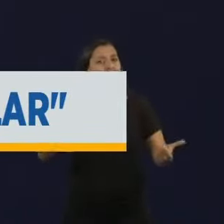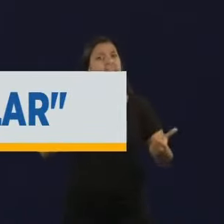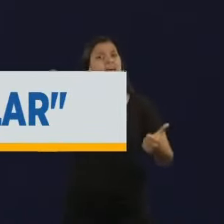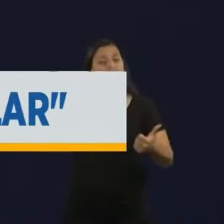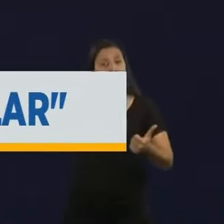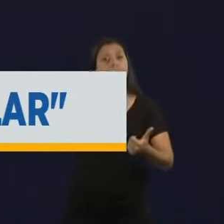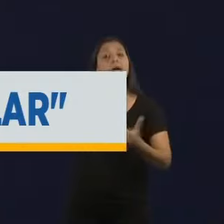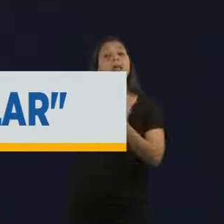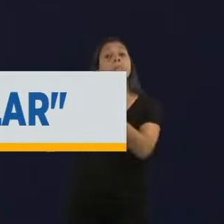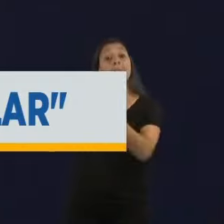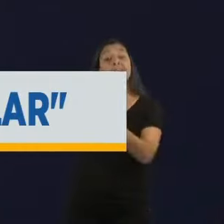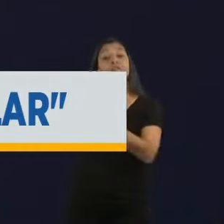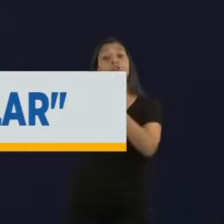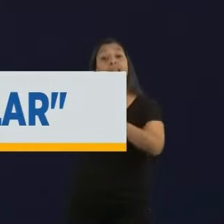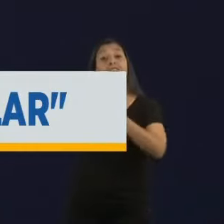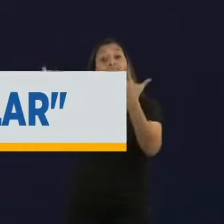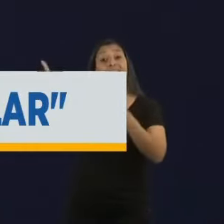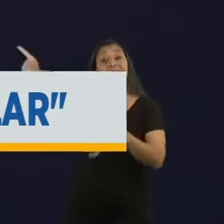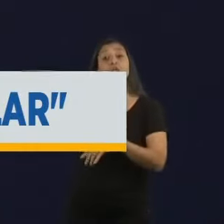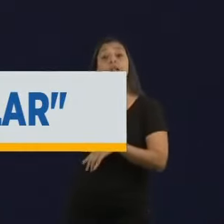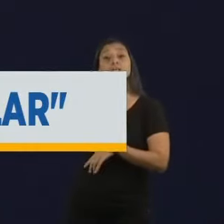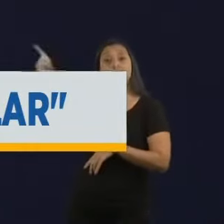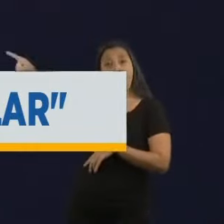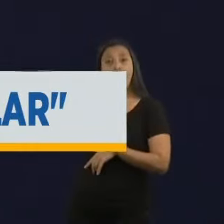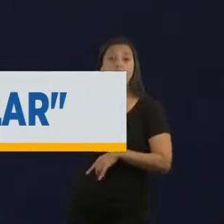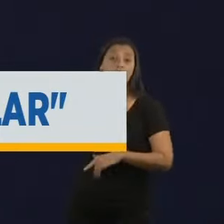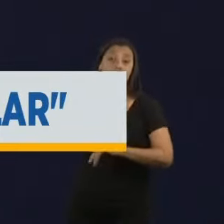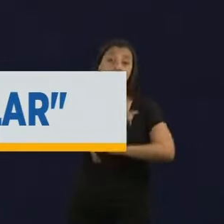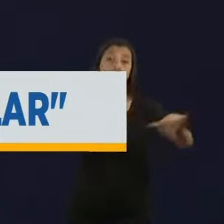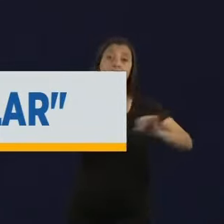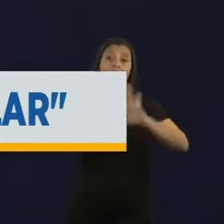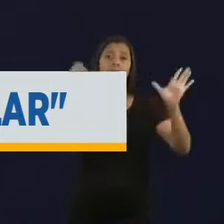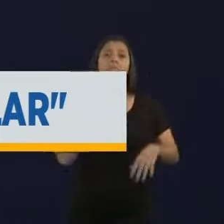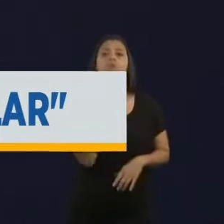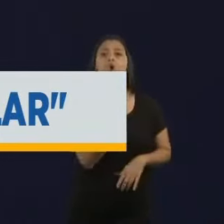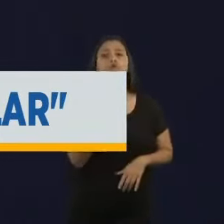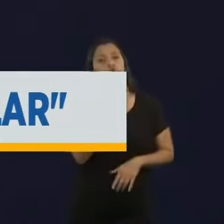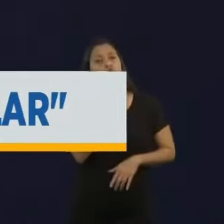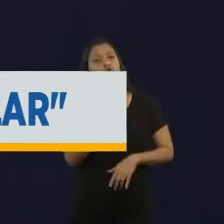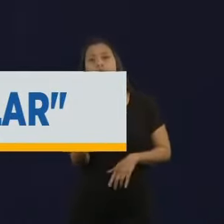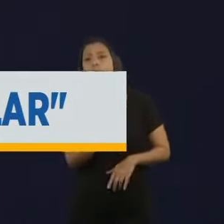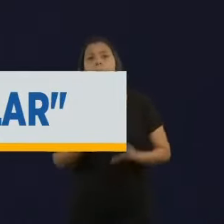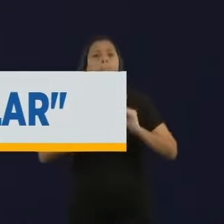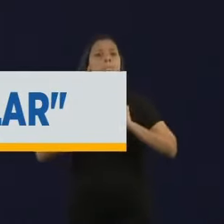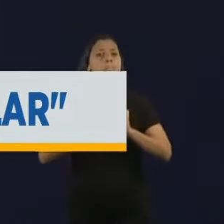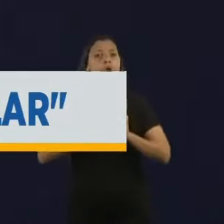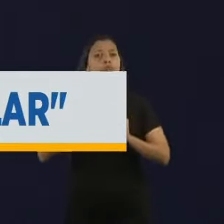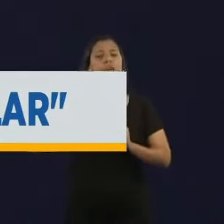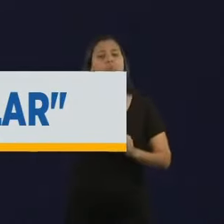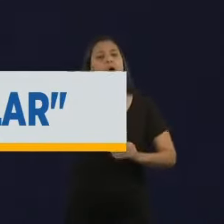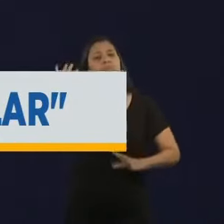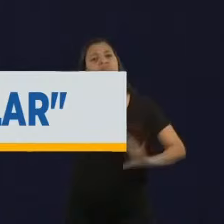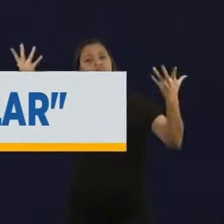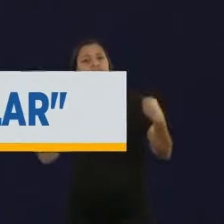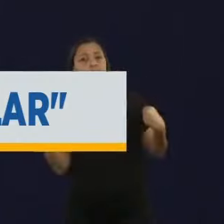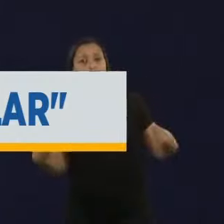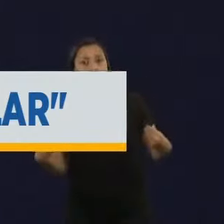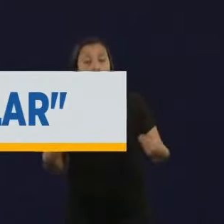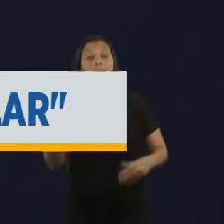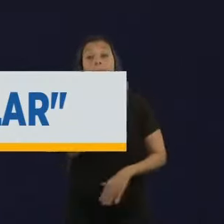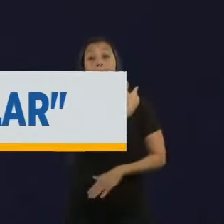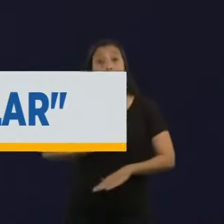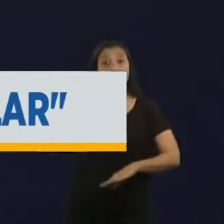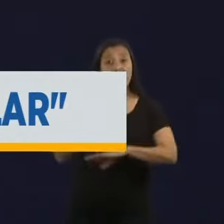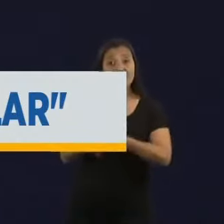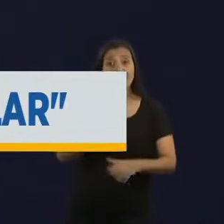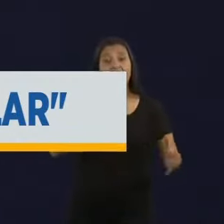de Relaciones Exteriores del Reino de España, aclararles que no entendemos el motivo de su resquemor. El presidente